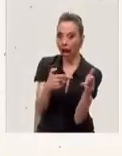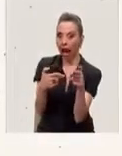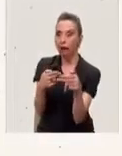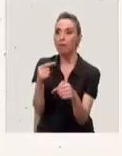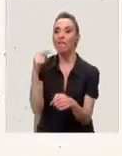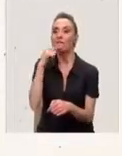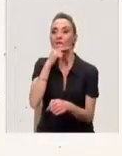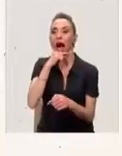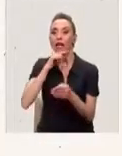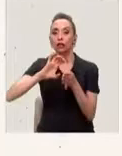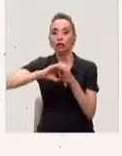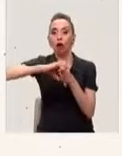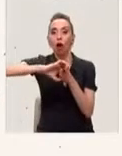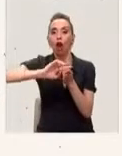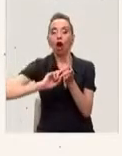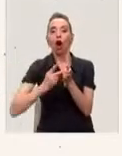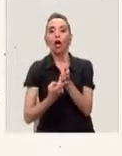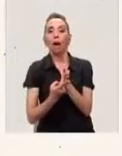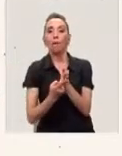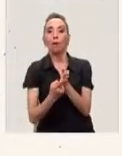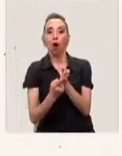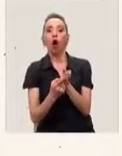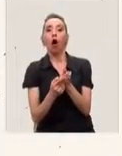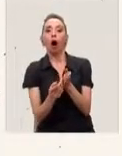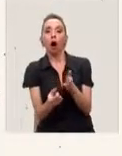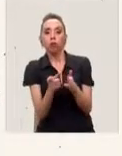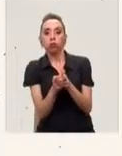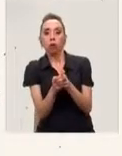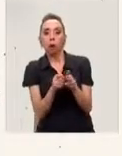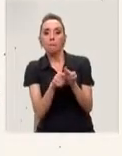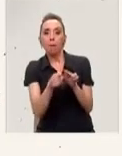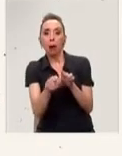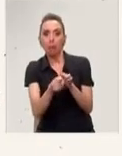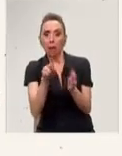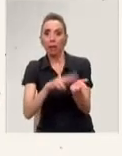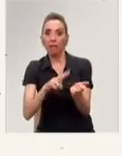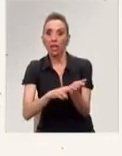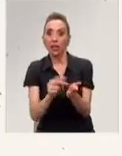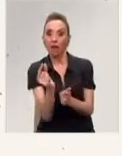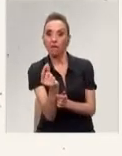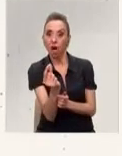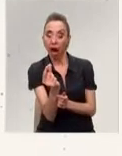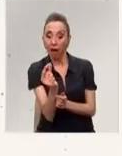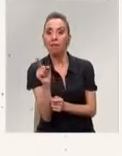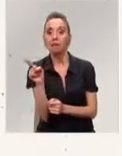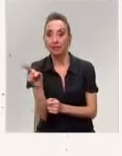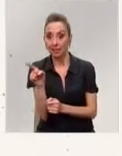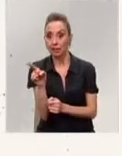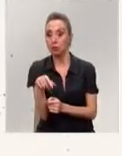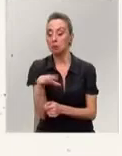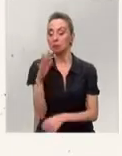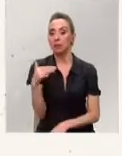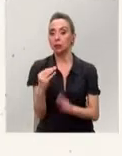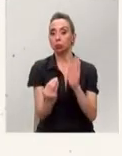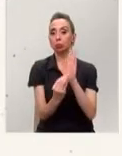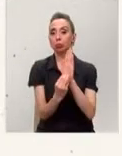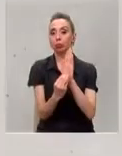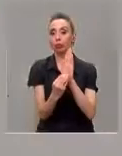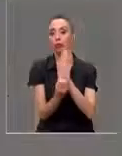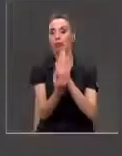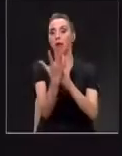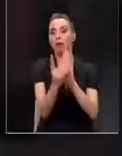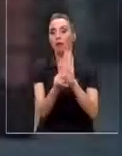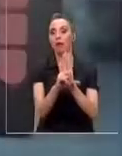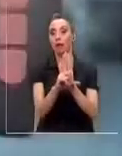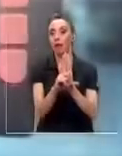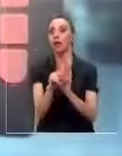de fantasía que podría estar adaptada para el disparo de munición real. Precisamente uno de los puntos más importantes en la